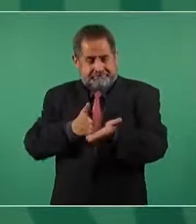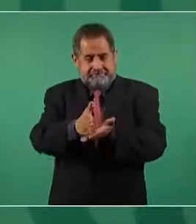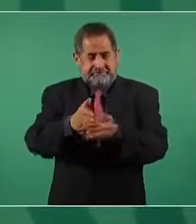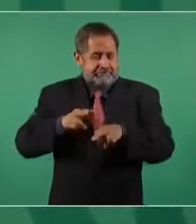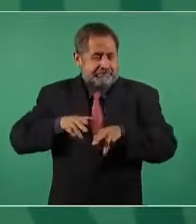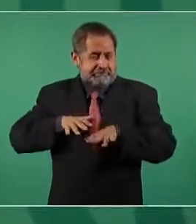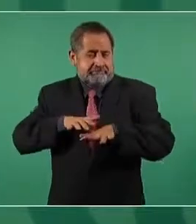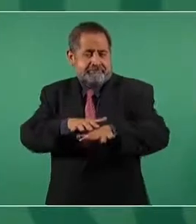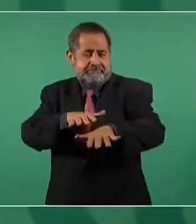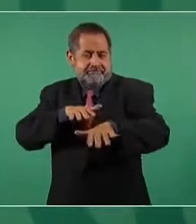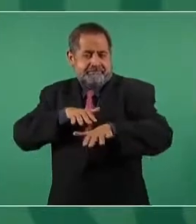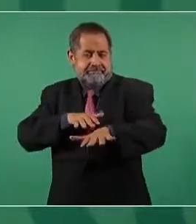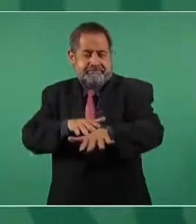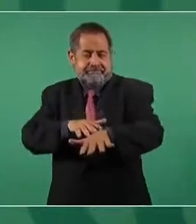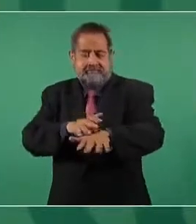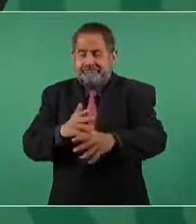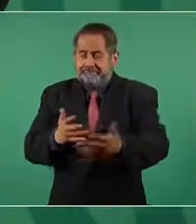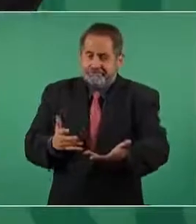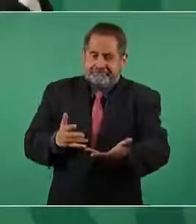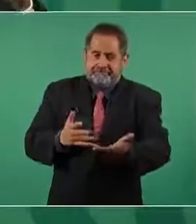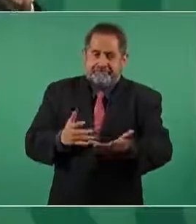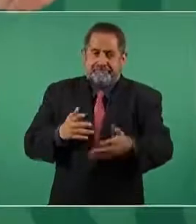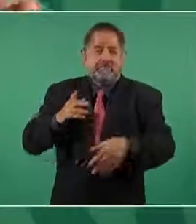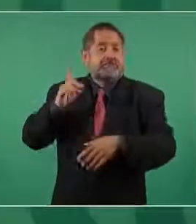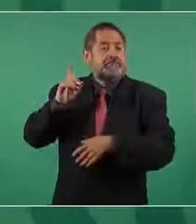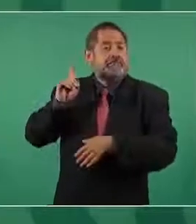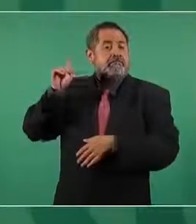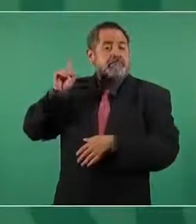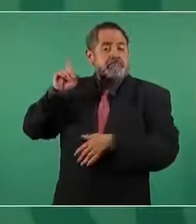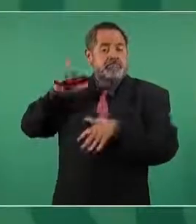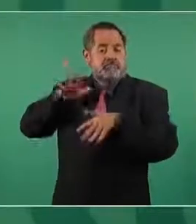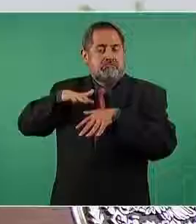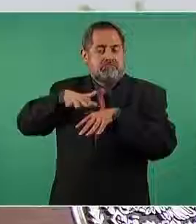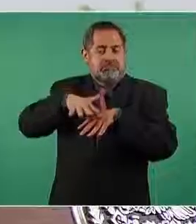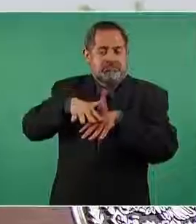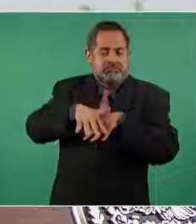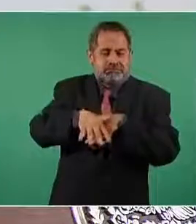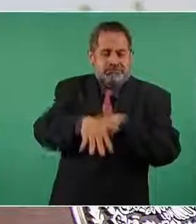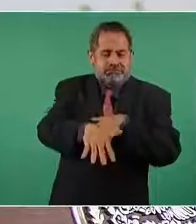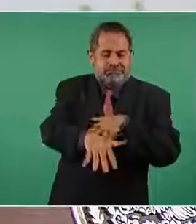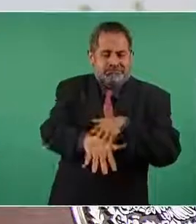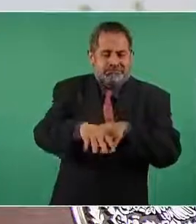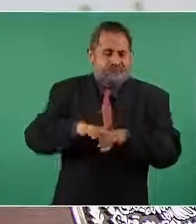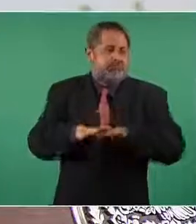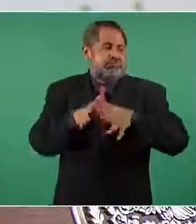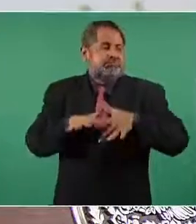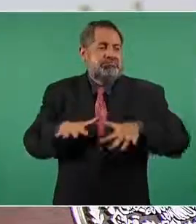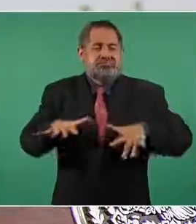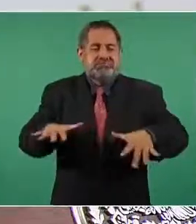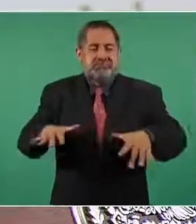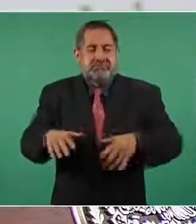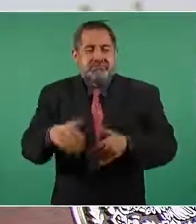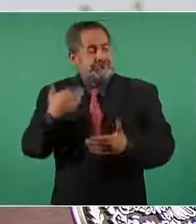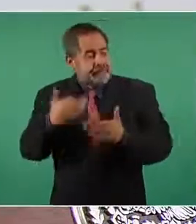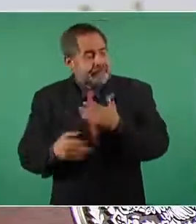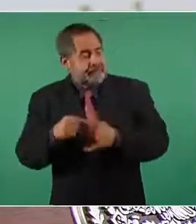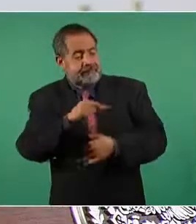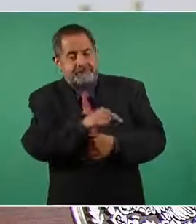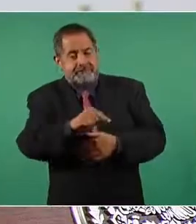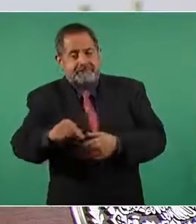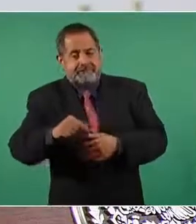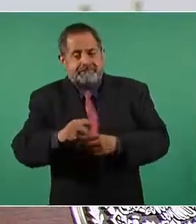y se están viendo las presas río arriba y las presas abajo, y se está atendiendo.